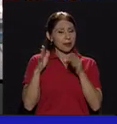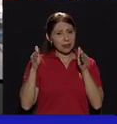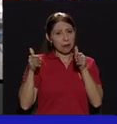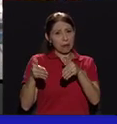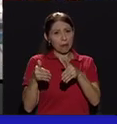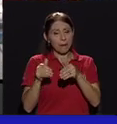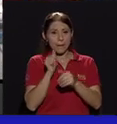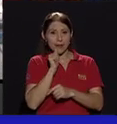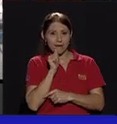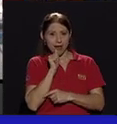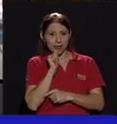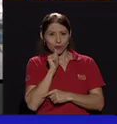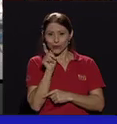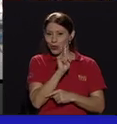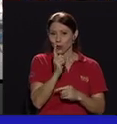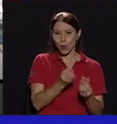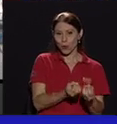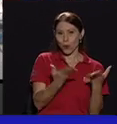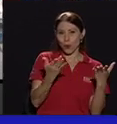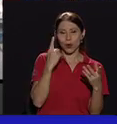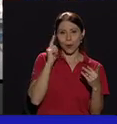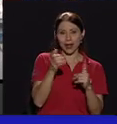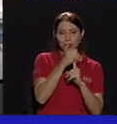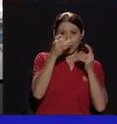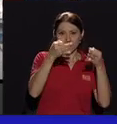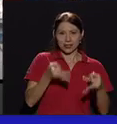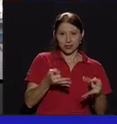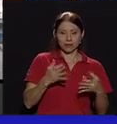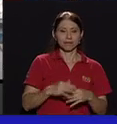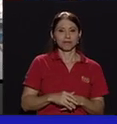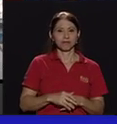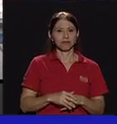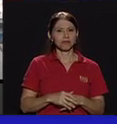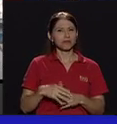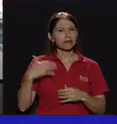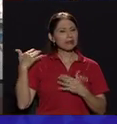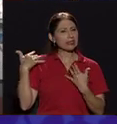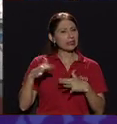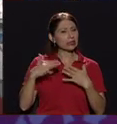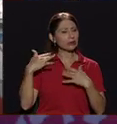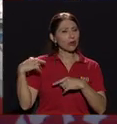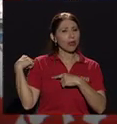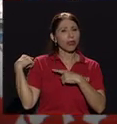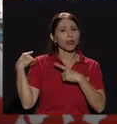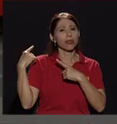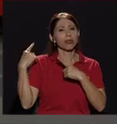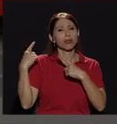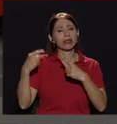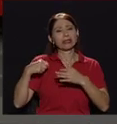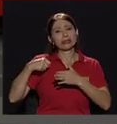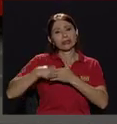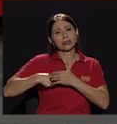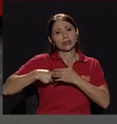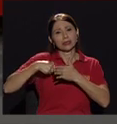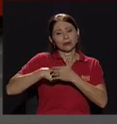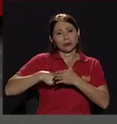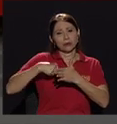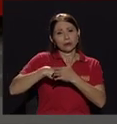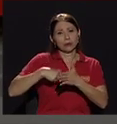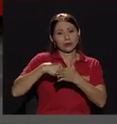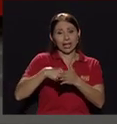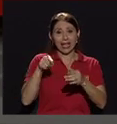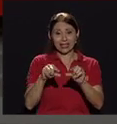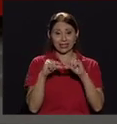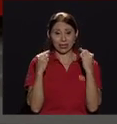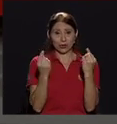y no necesariamente el público, el de toma de decisiones. Después de una larga lucha de este grupo de las